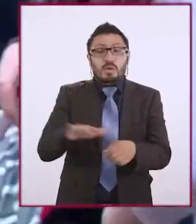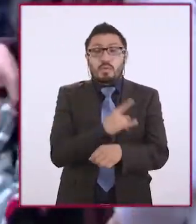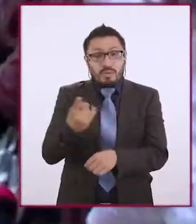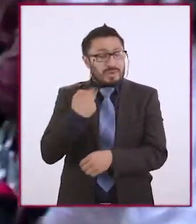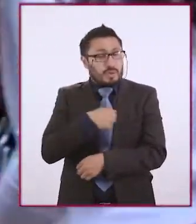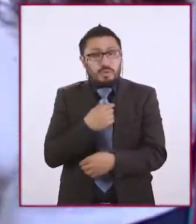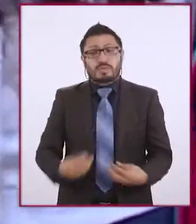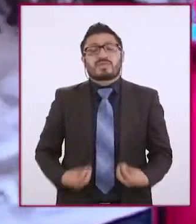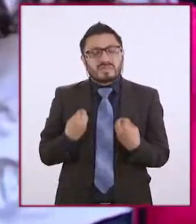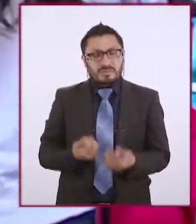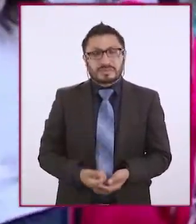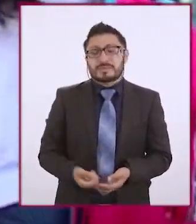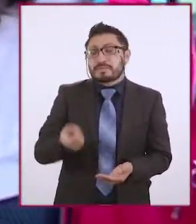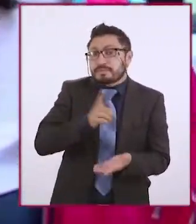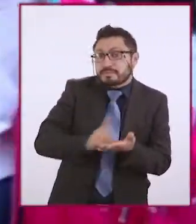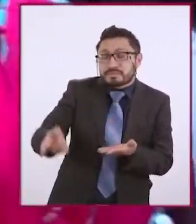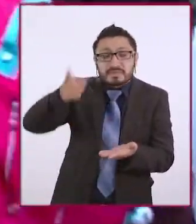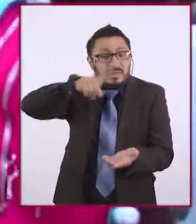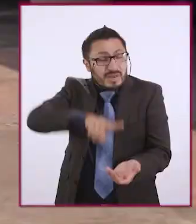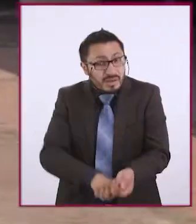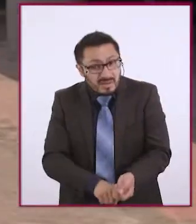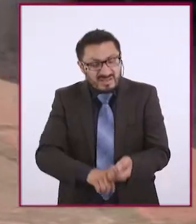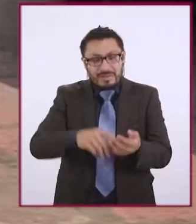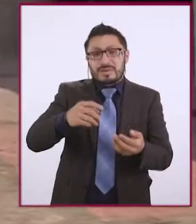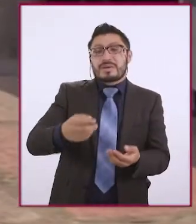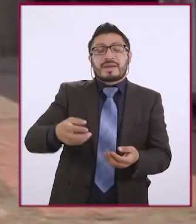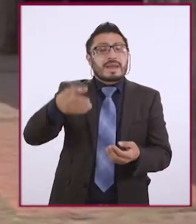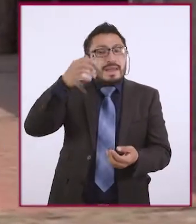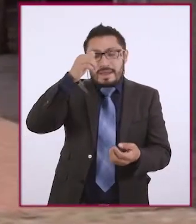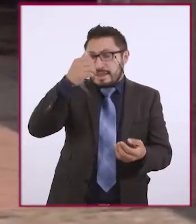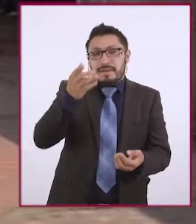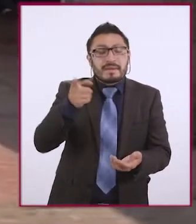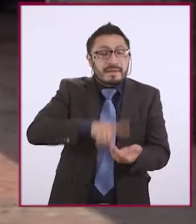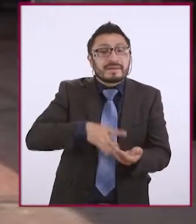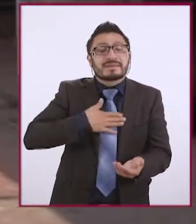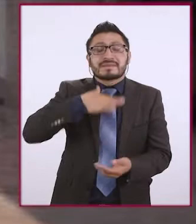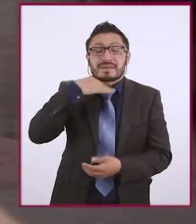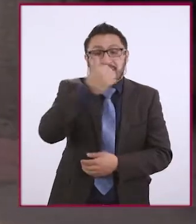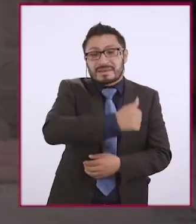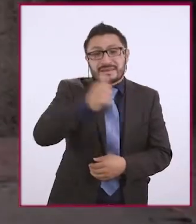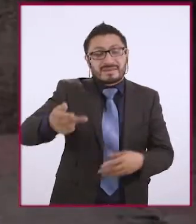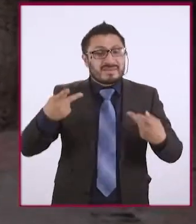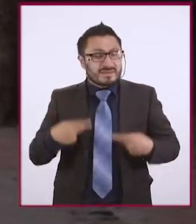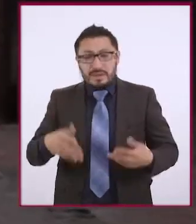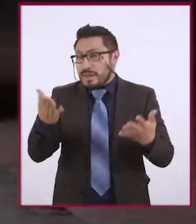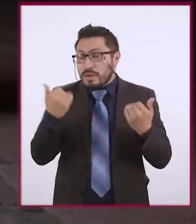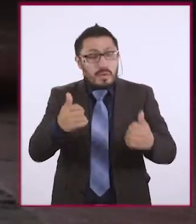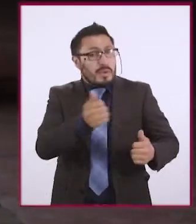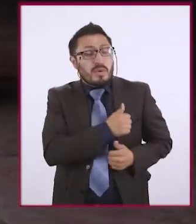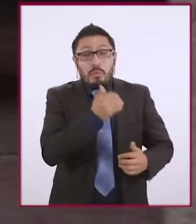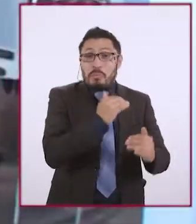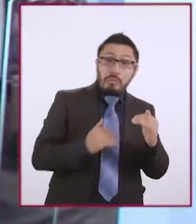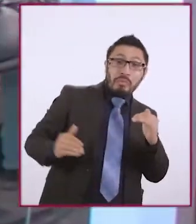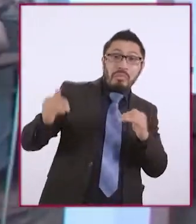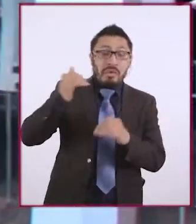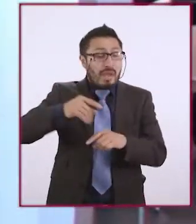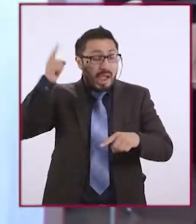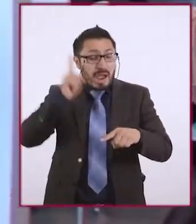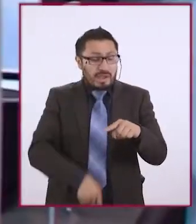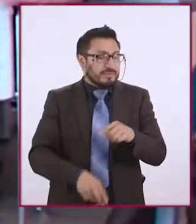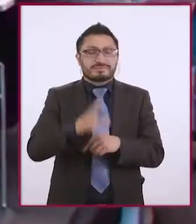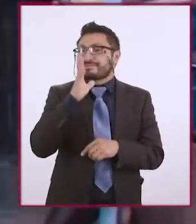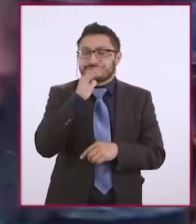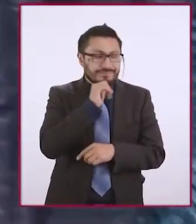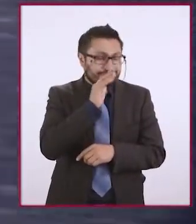derechos humanos están fincados en la dignidad de cada persona y no hay autoridad, por alta que sea, que nos los pueda